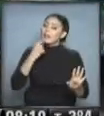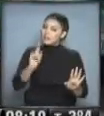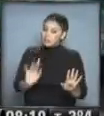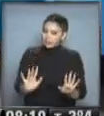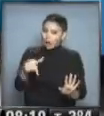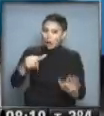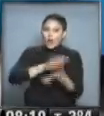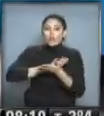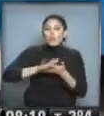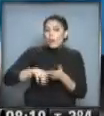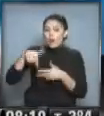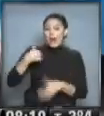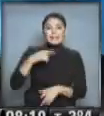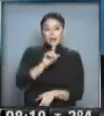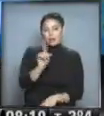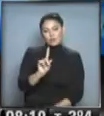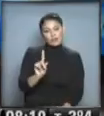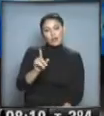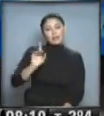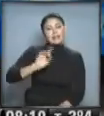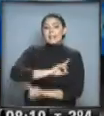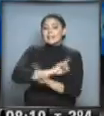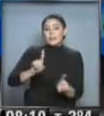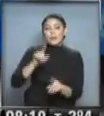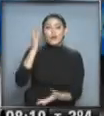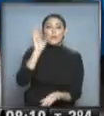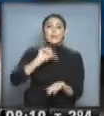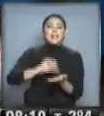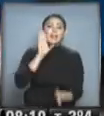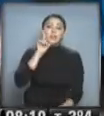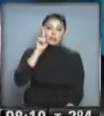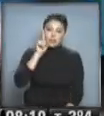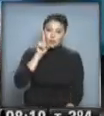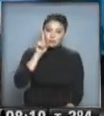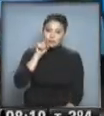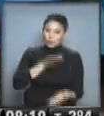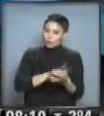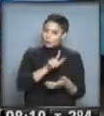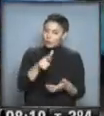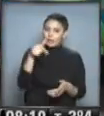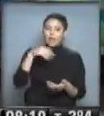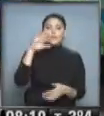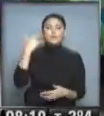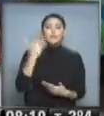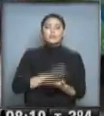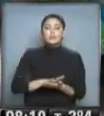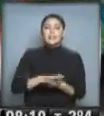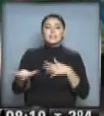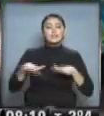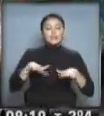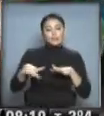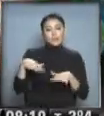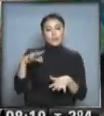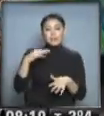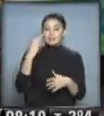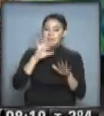no es nuevo no es nuevo en la argentina muchísimo menos en eeuu que frente a situaciones hay